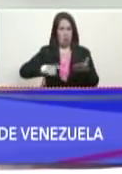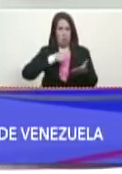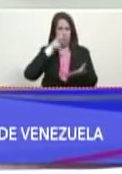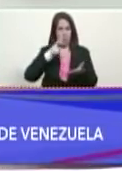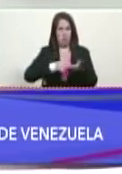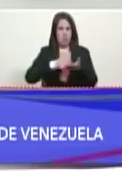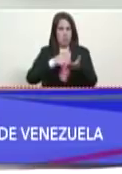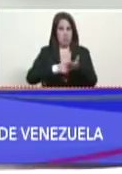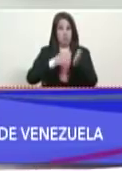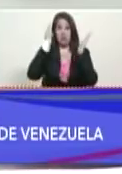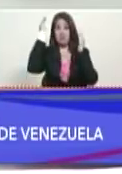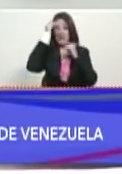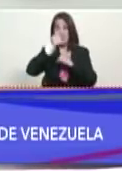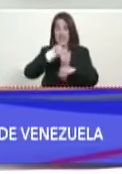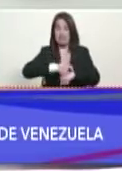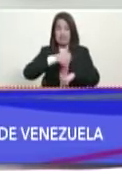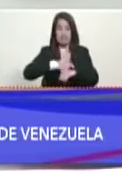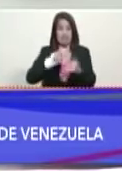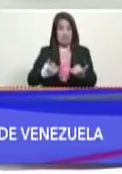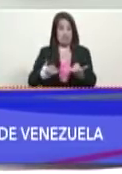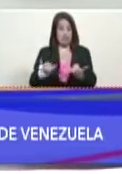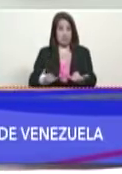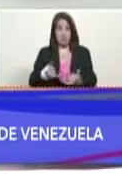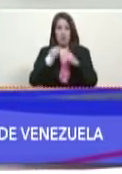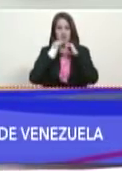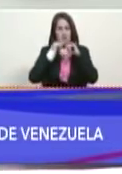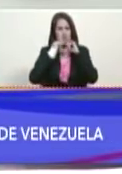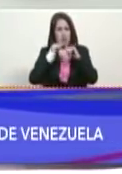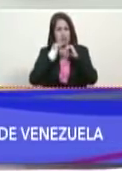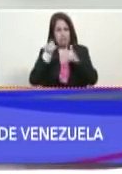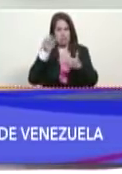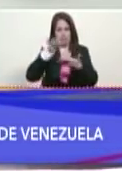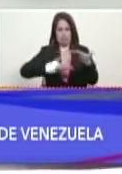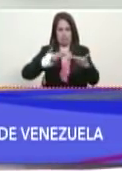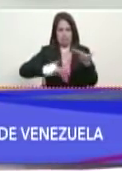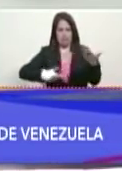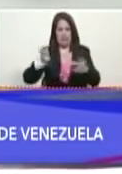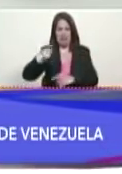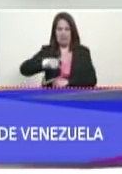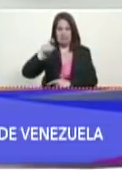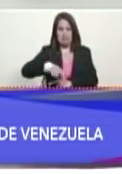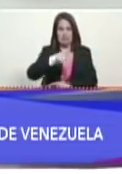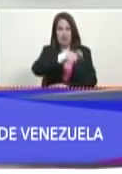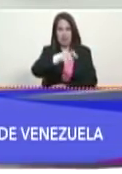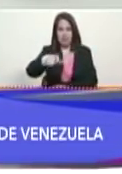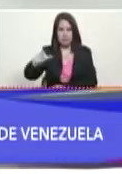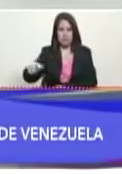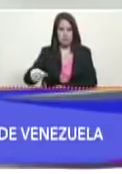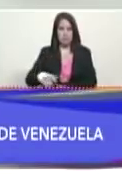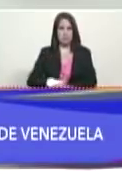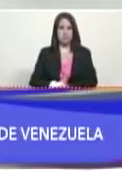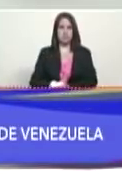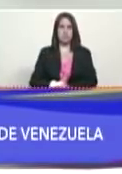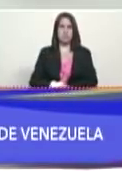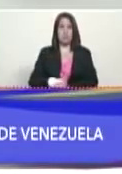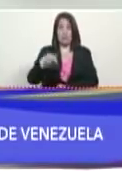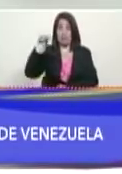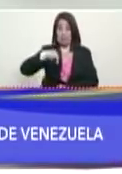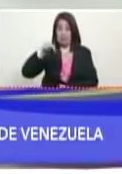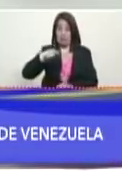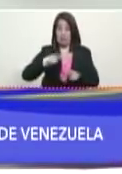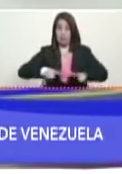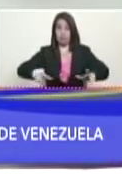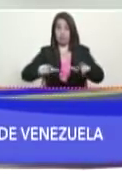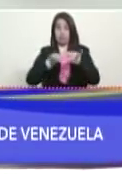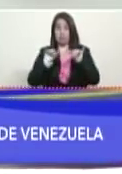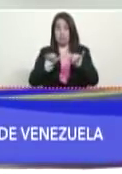se atiende en tiempo real informaciones, coyunturas, necesidades. Desde este puesto de comando